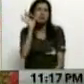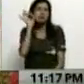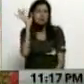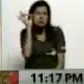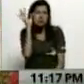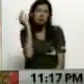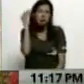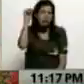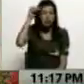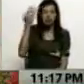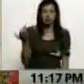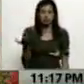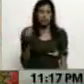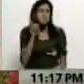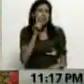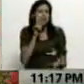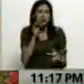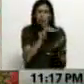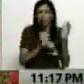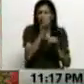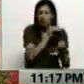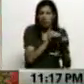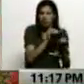mintieron mintieron